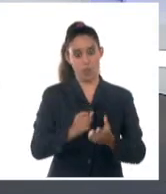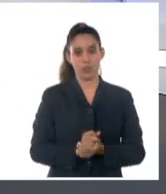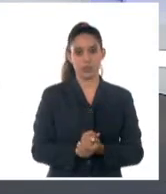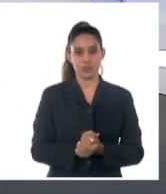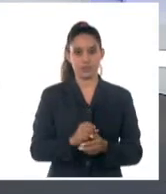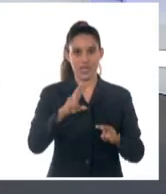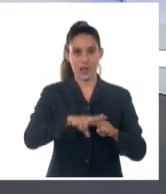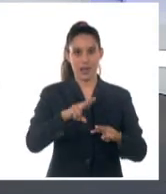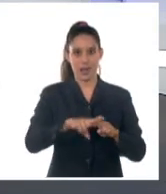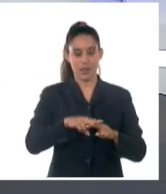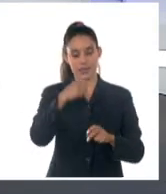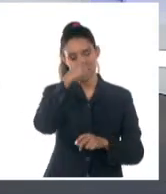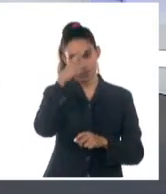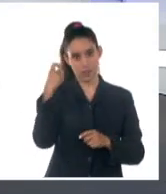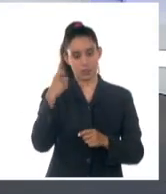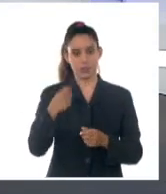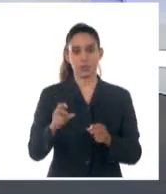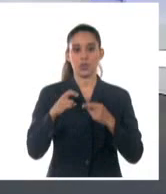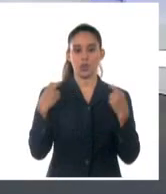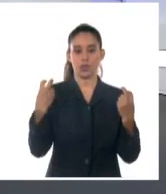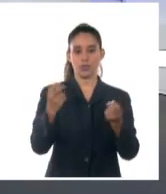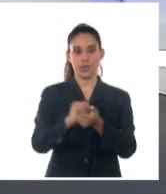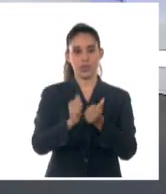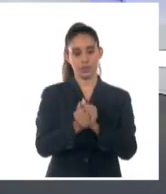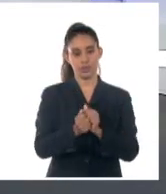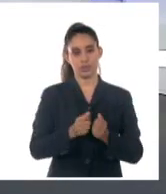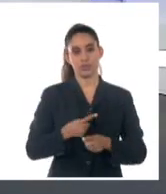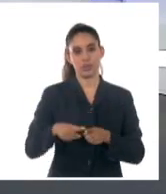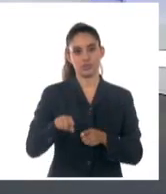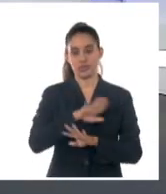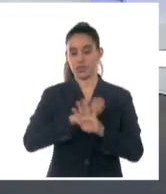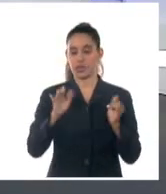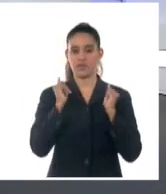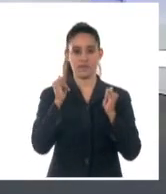Industriales en el José Antonio Huelga. Hasta aquí los deportes en el Estelar. Buenas noches.